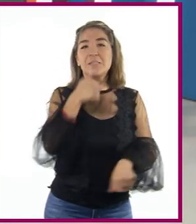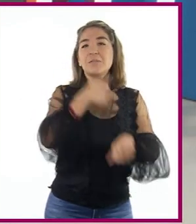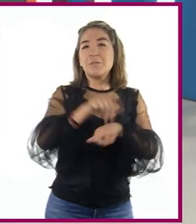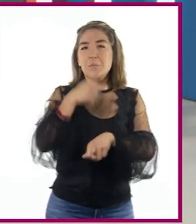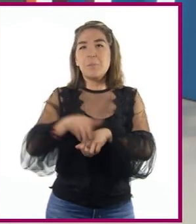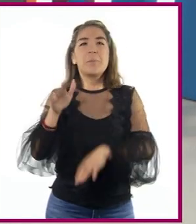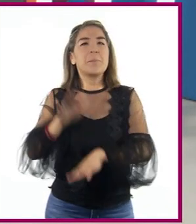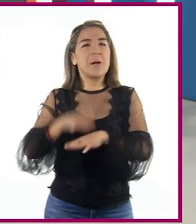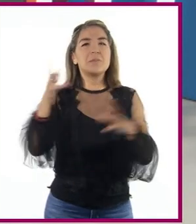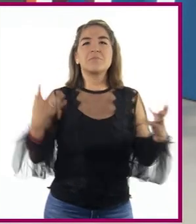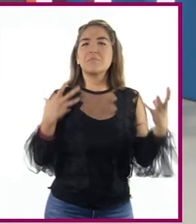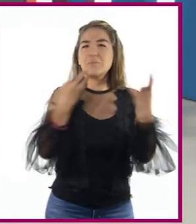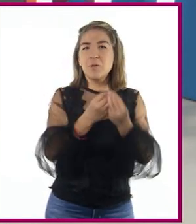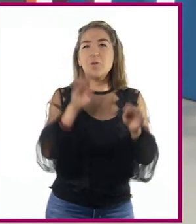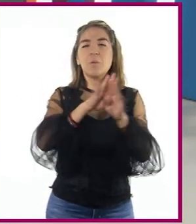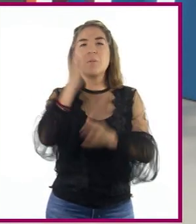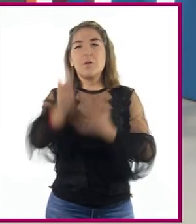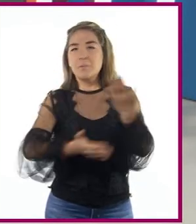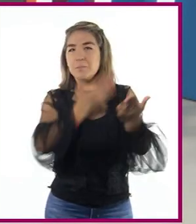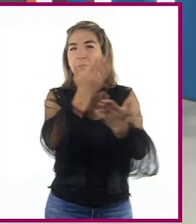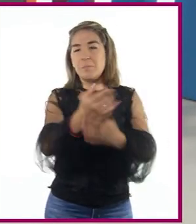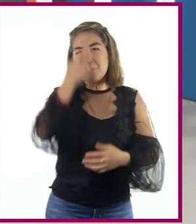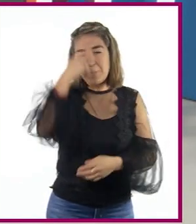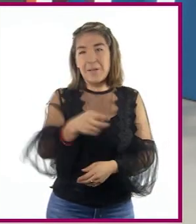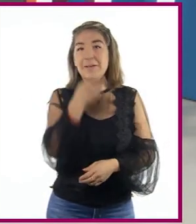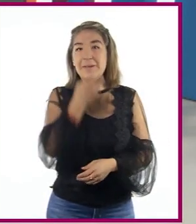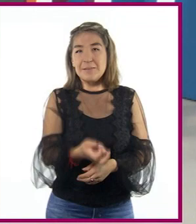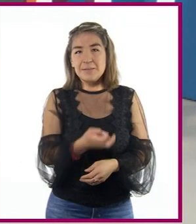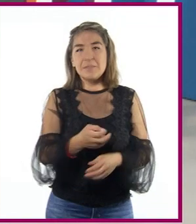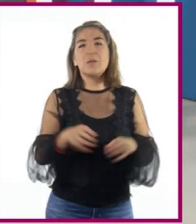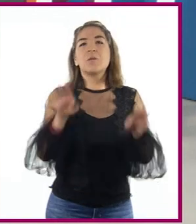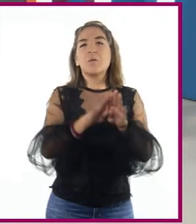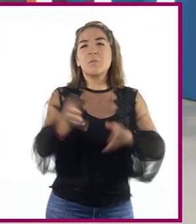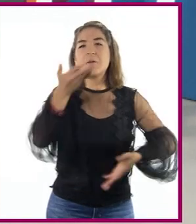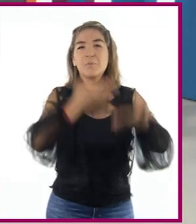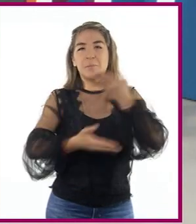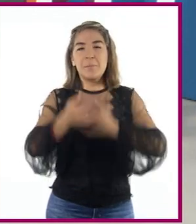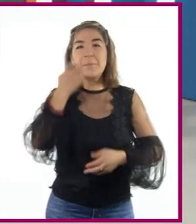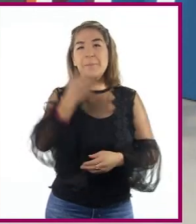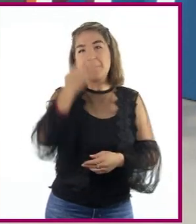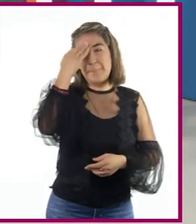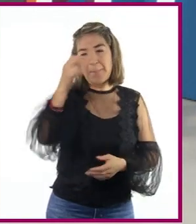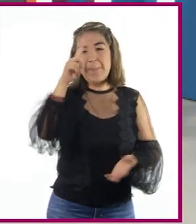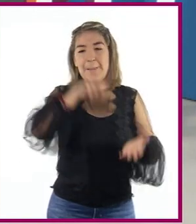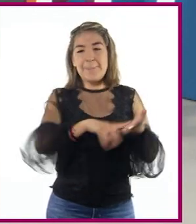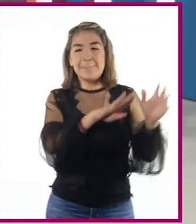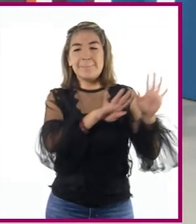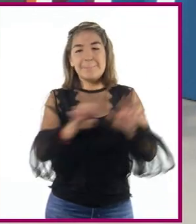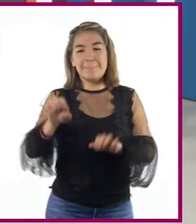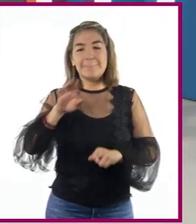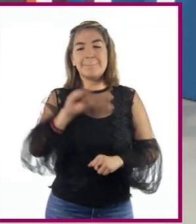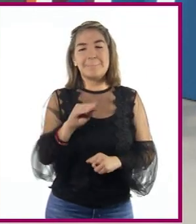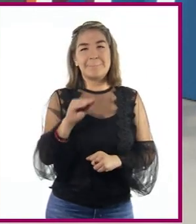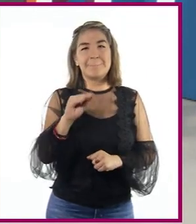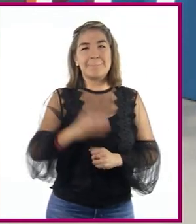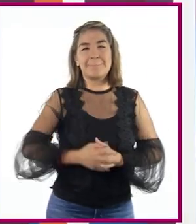países comenzaron a presentar solicitudes a partir de mediados de la década de